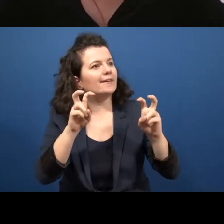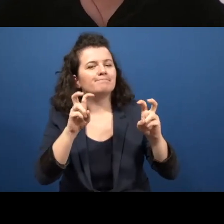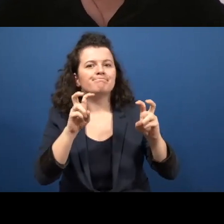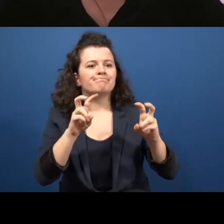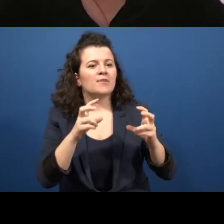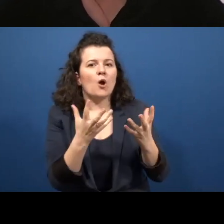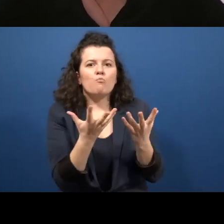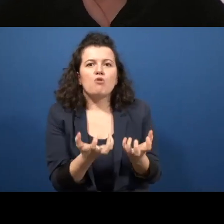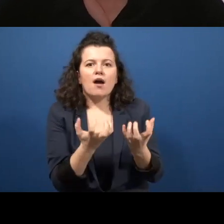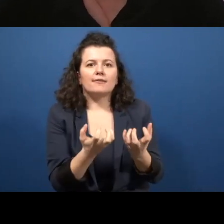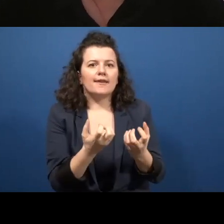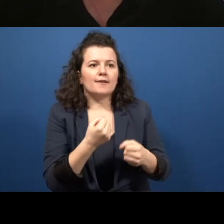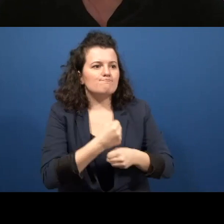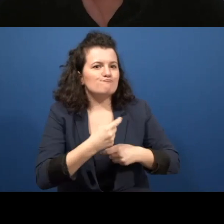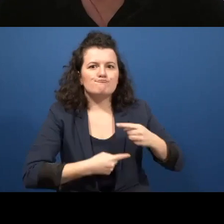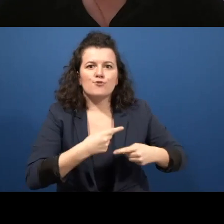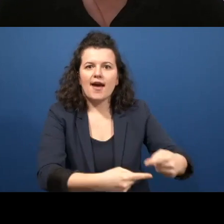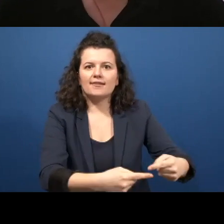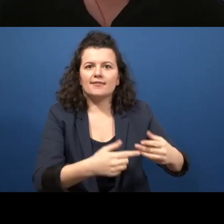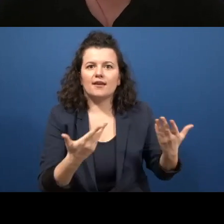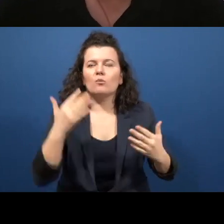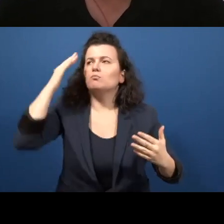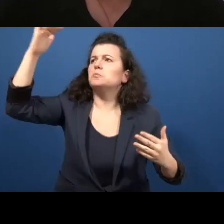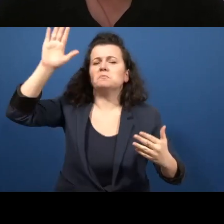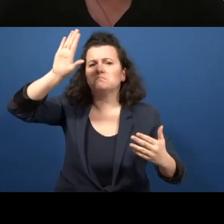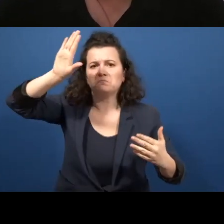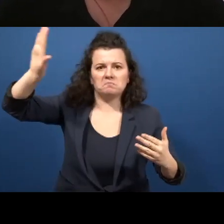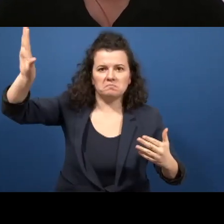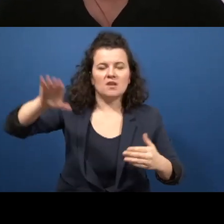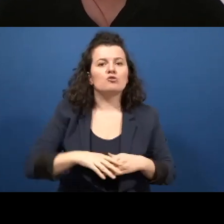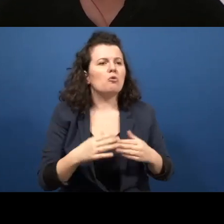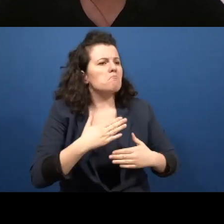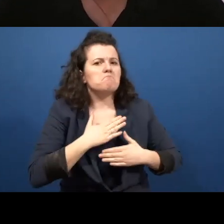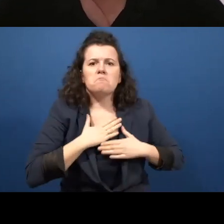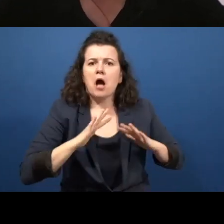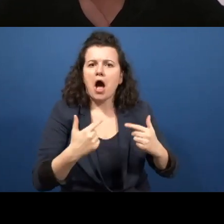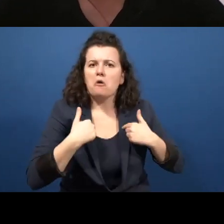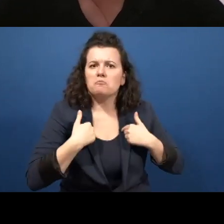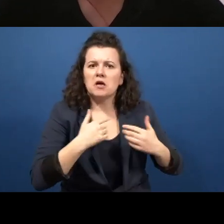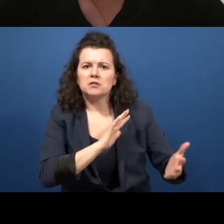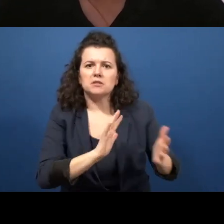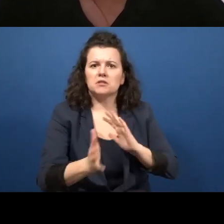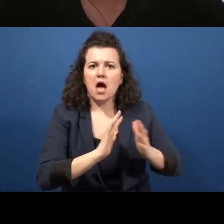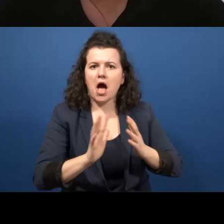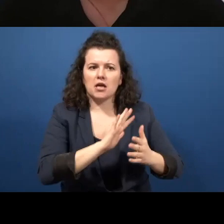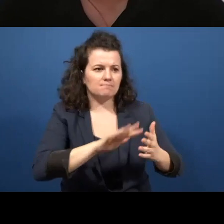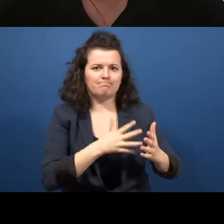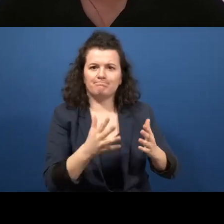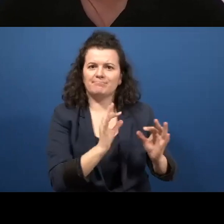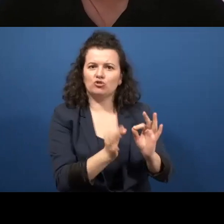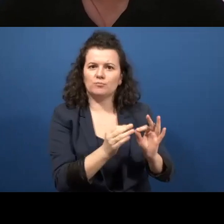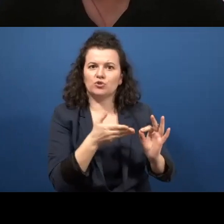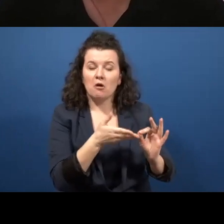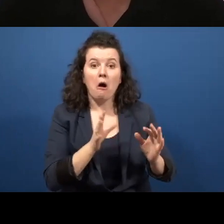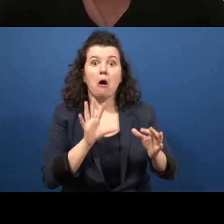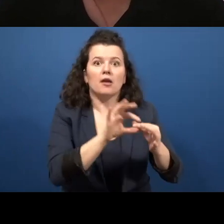va a ser bastante práctica. Voy a compartir con ustedes mis experiencias como intérprete de lengua